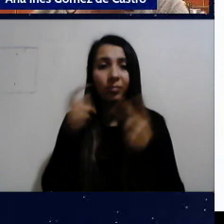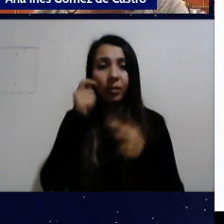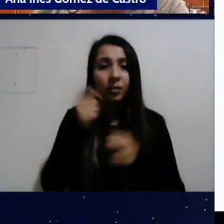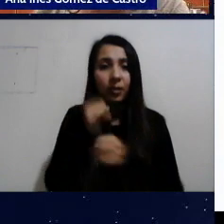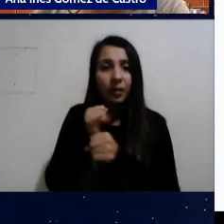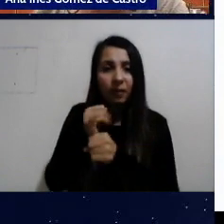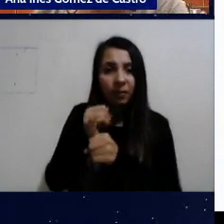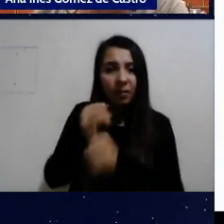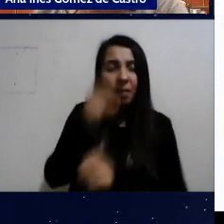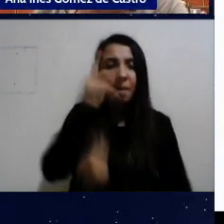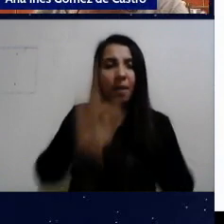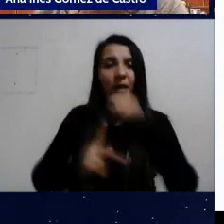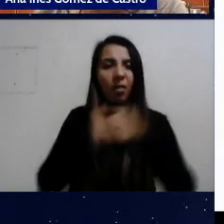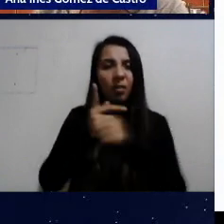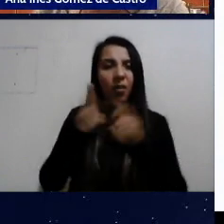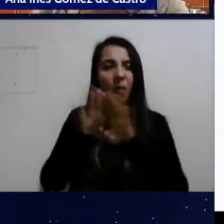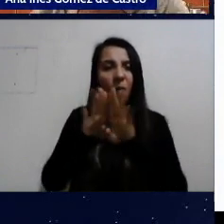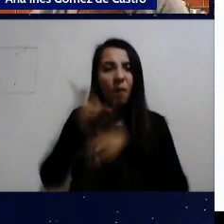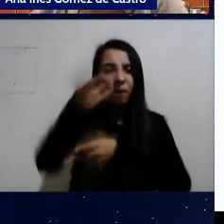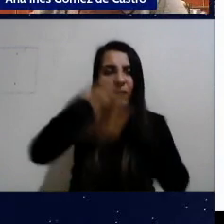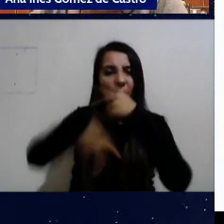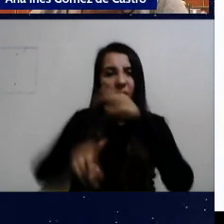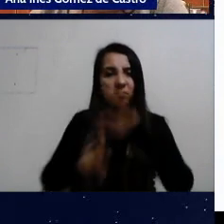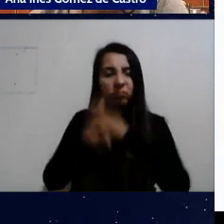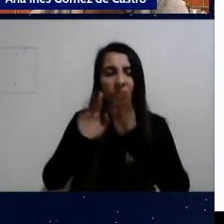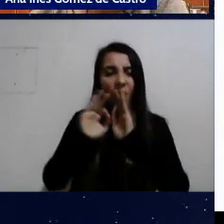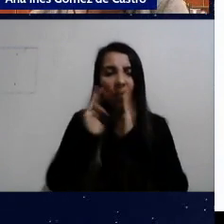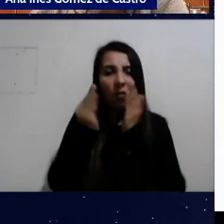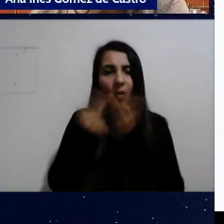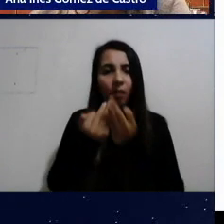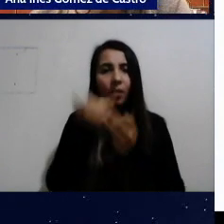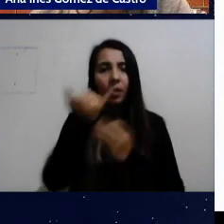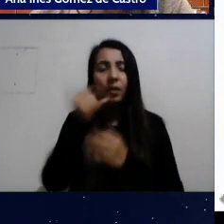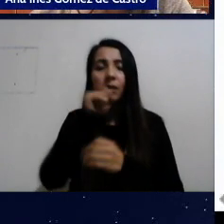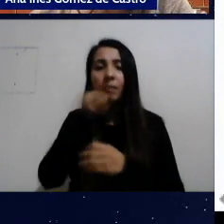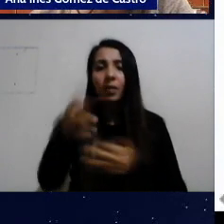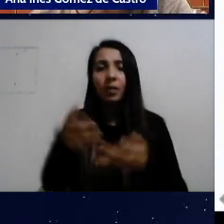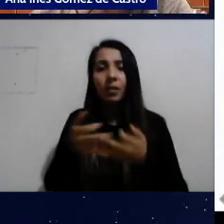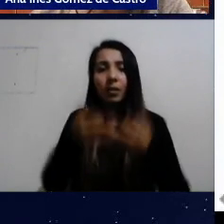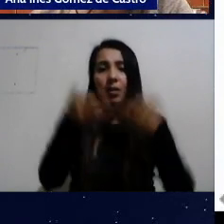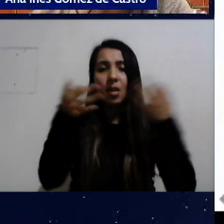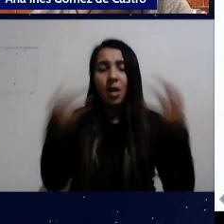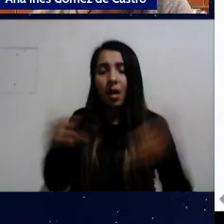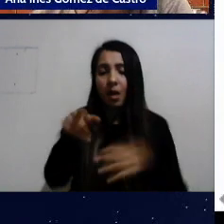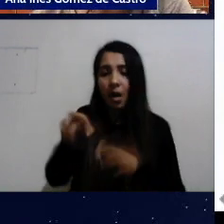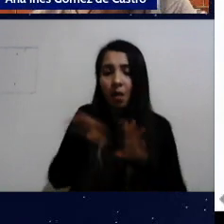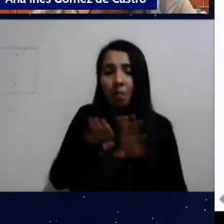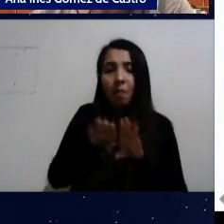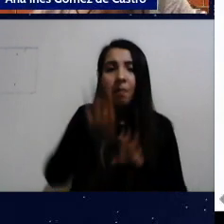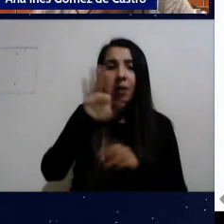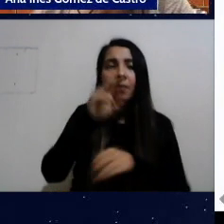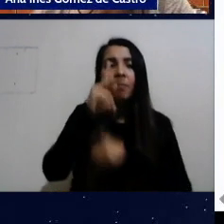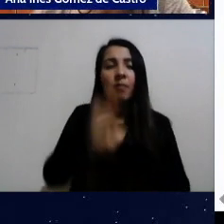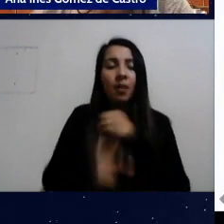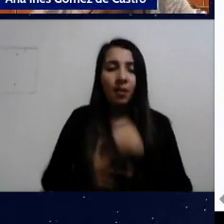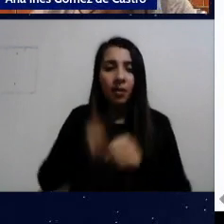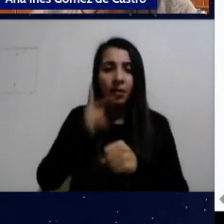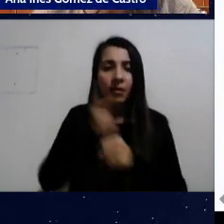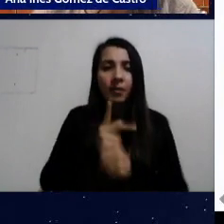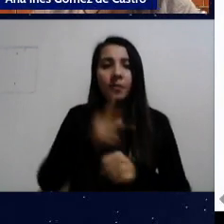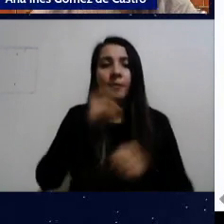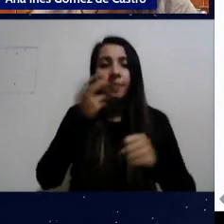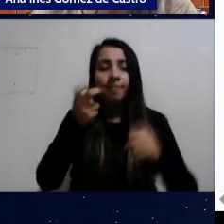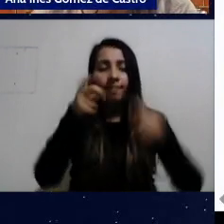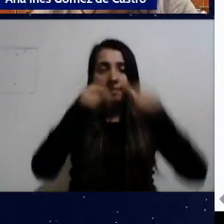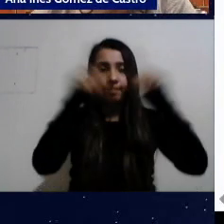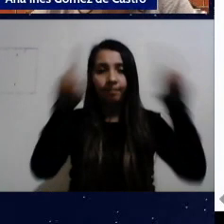y también estudiar la Tierra como un exoplaneta. Esto que tenéis aquí es una representación en la cual están